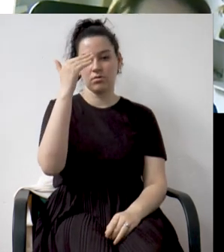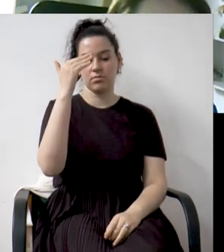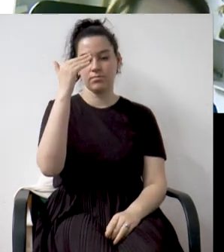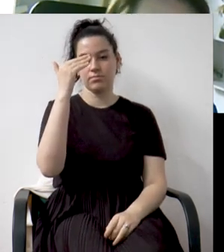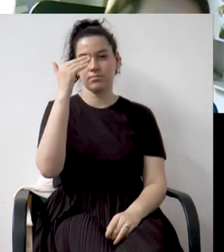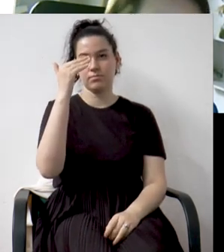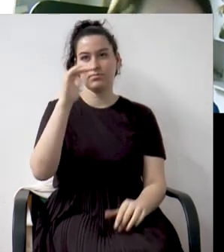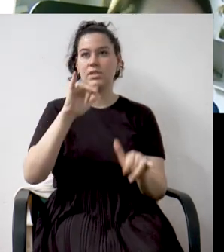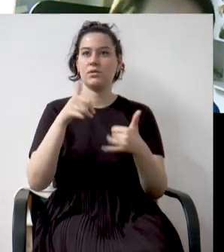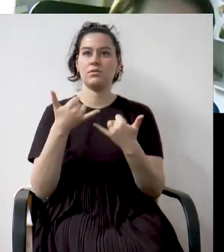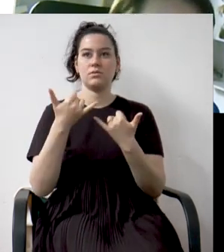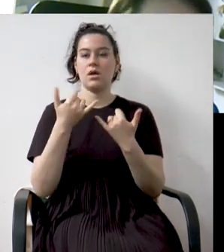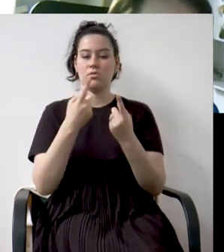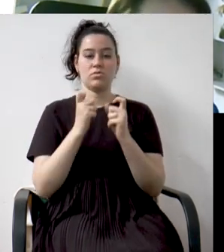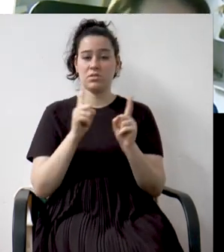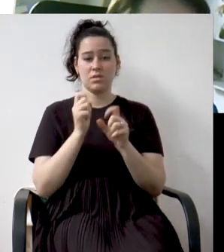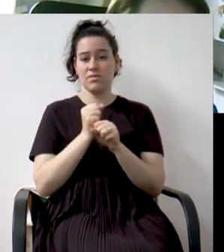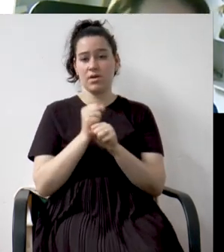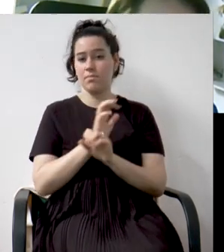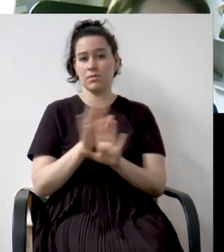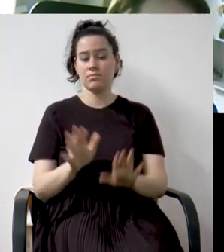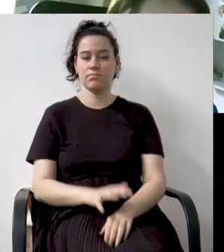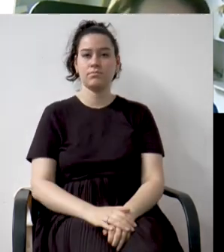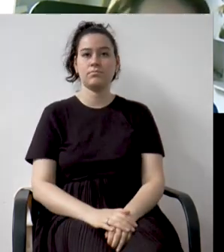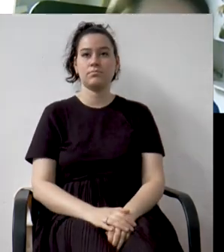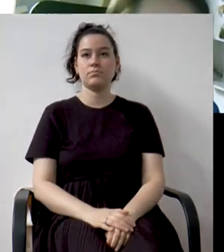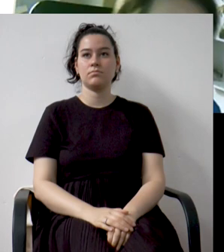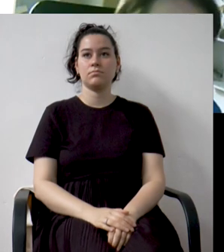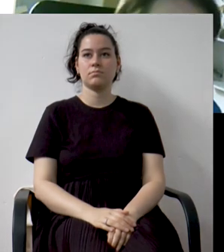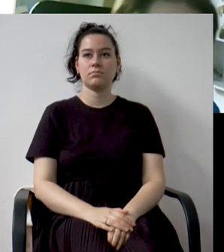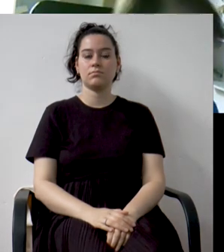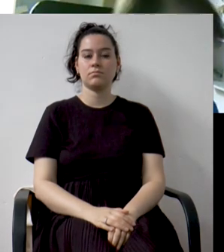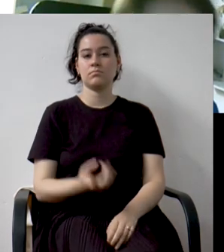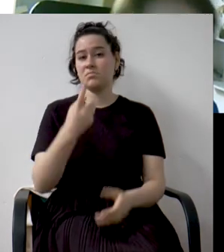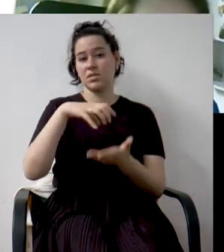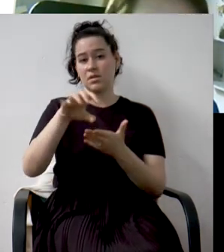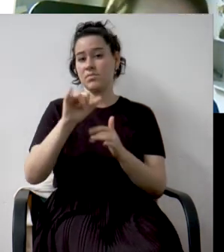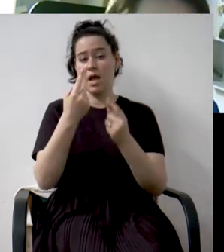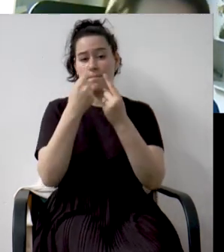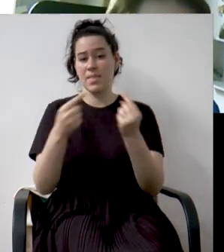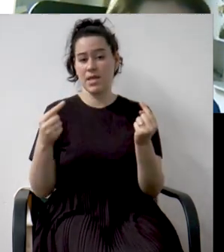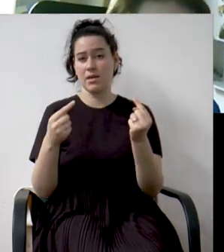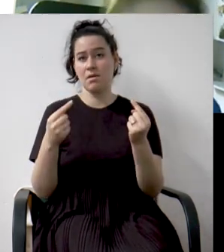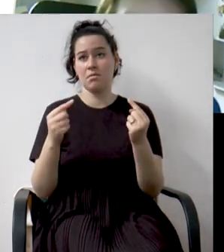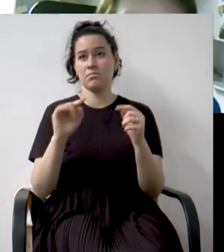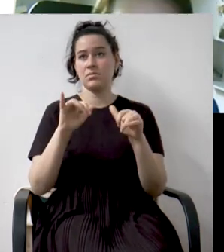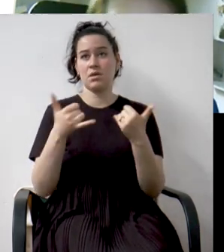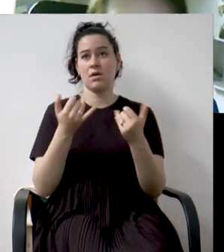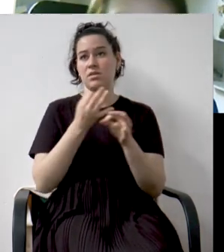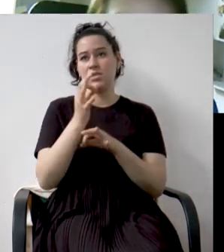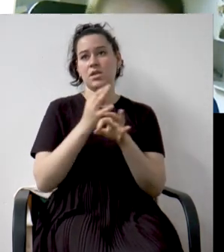repente ya no sea necesario que dé determinada materia, porque resulta que esa materia ya la da